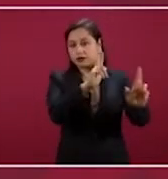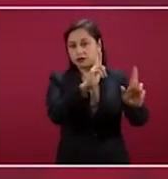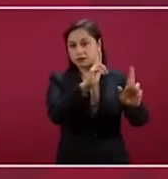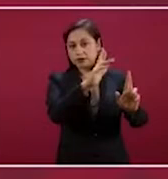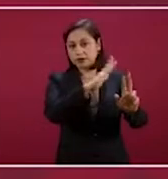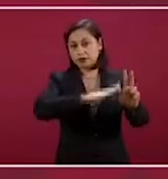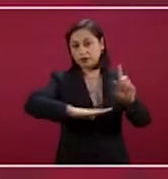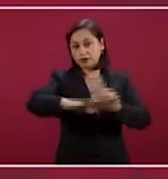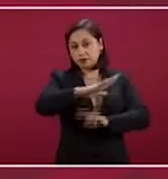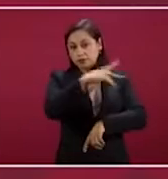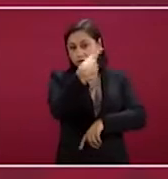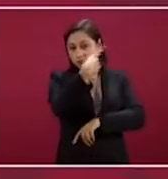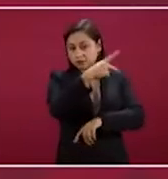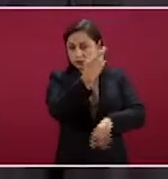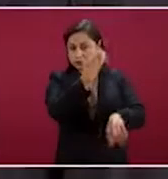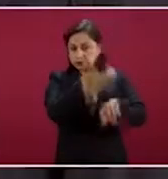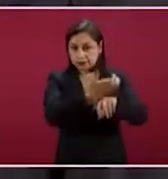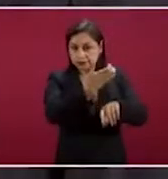estadounidenses.